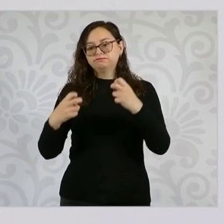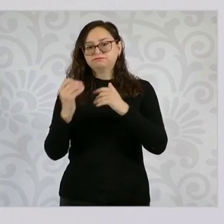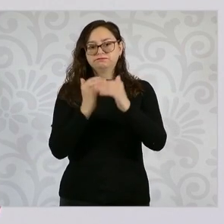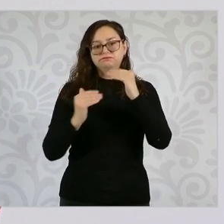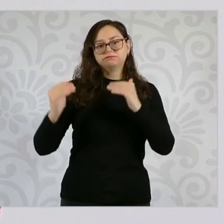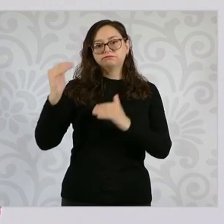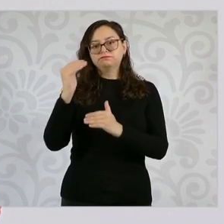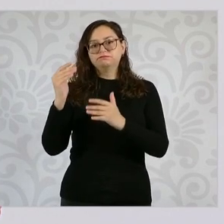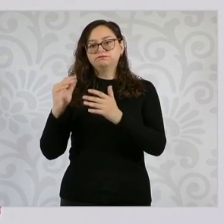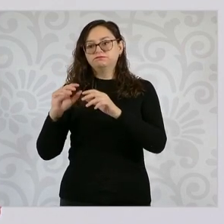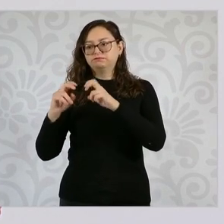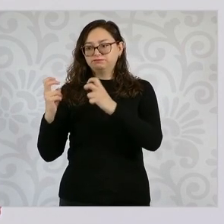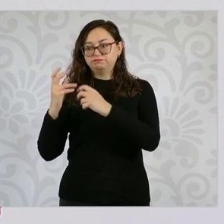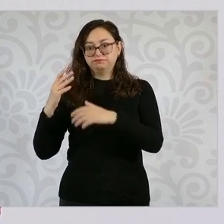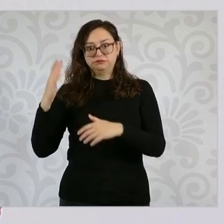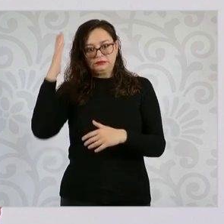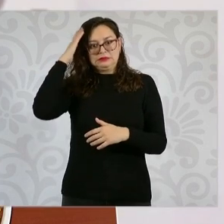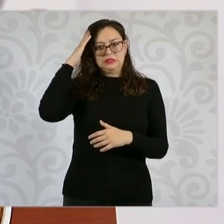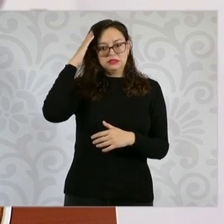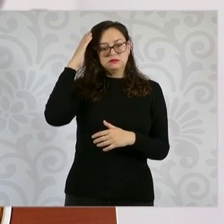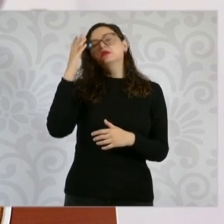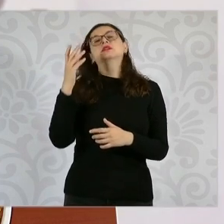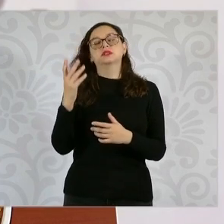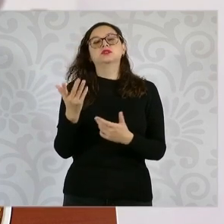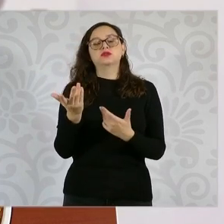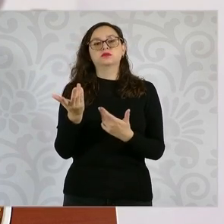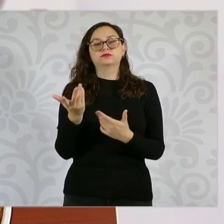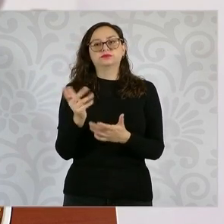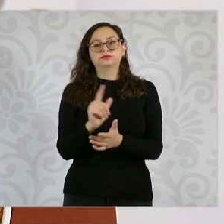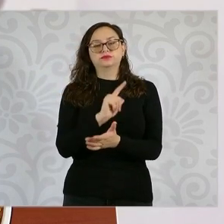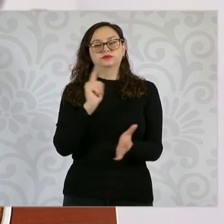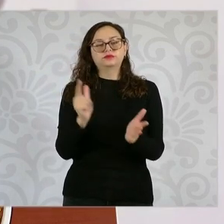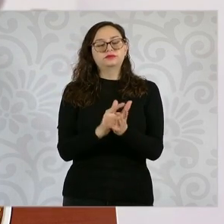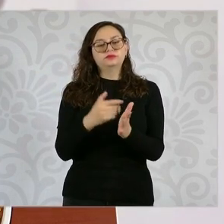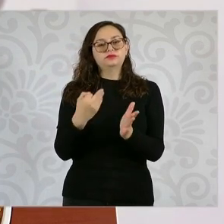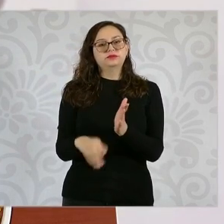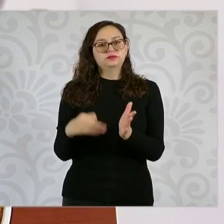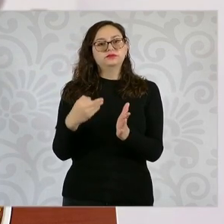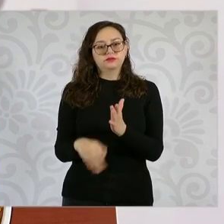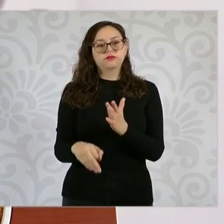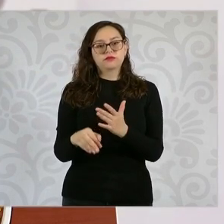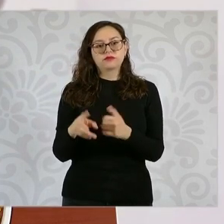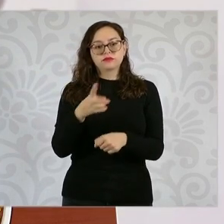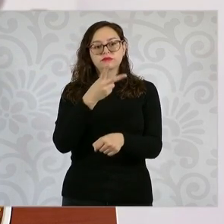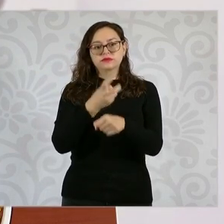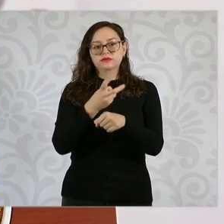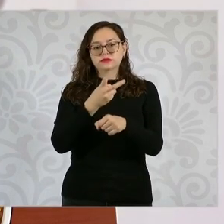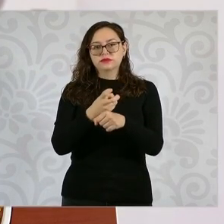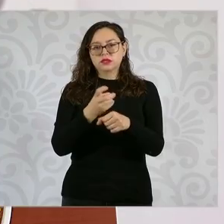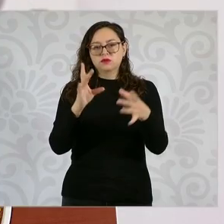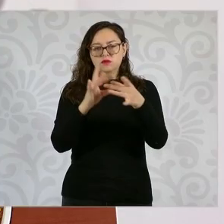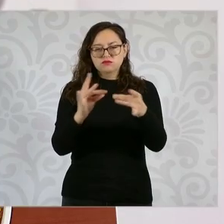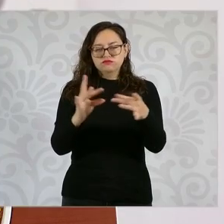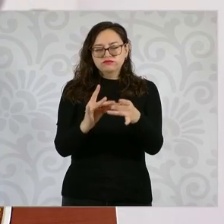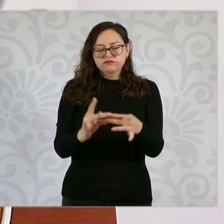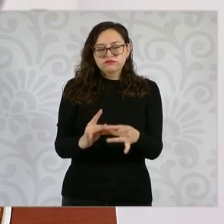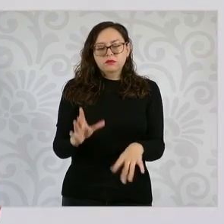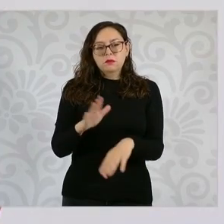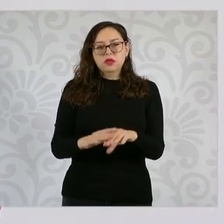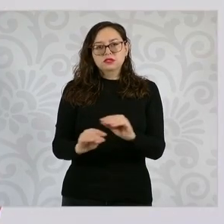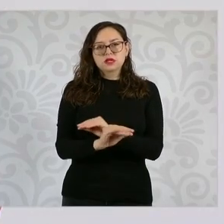Consideramos que era importante enviar esta ley o estas leyes secundarias que clarifiquen cómo